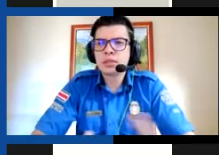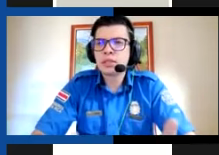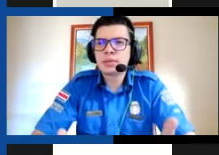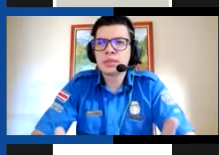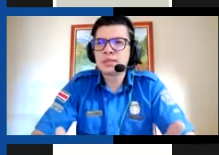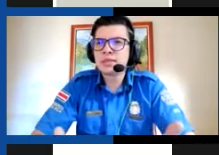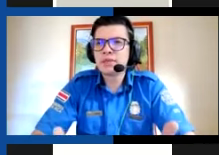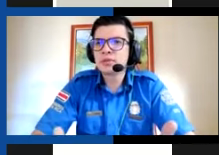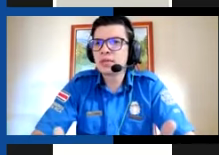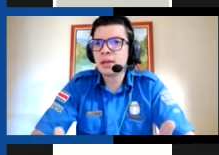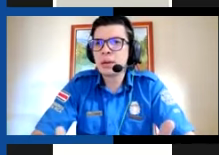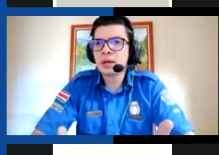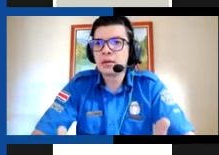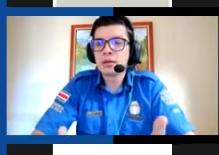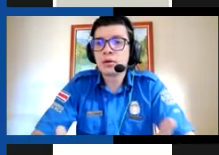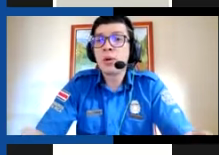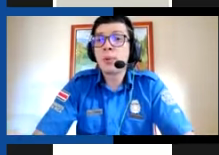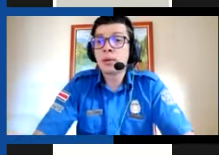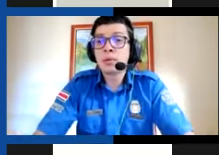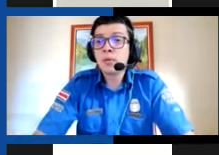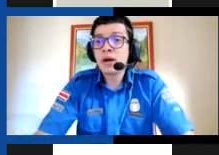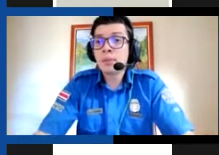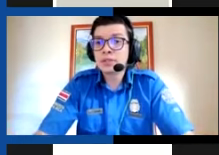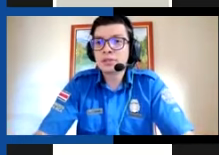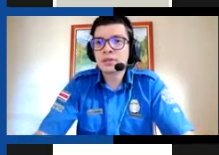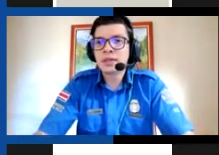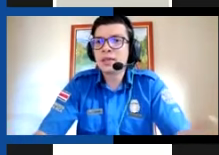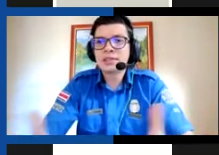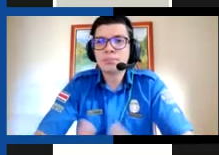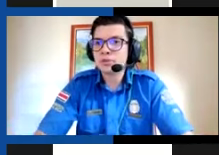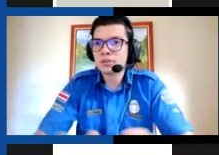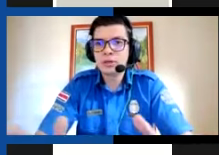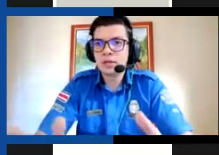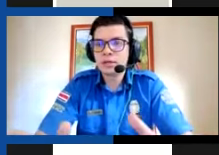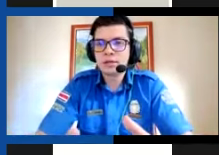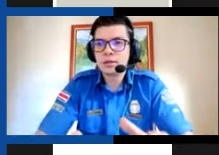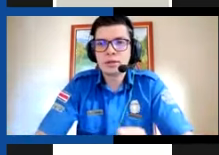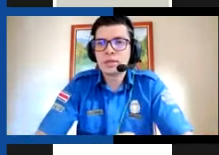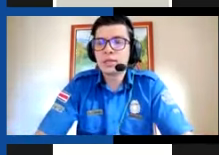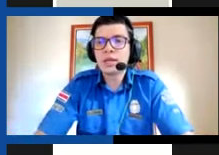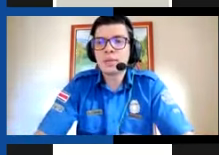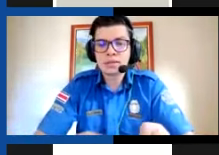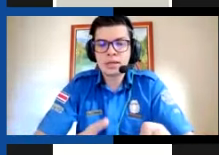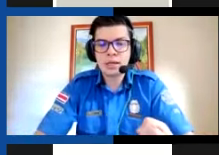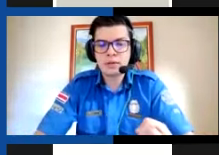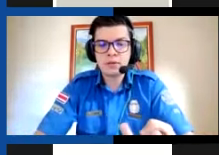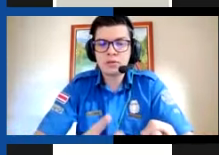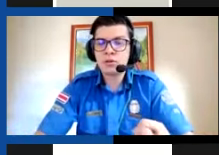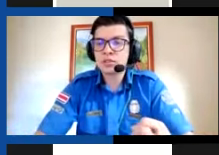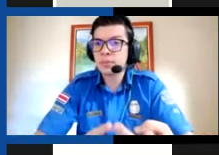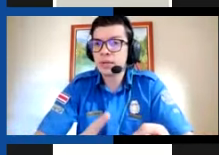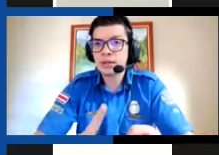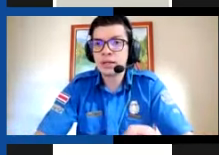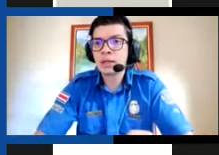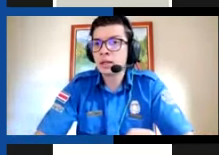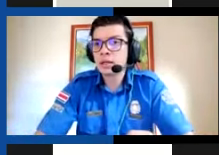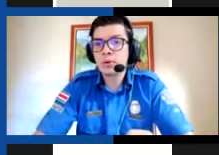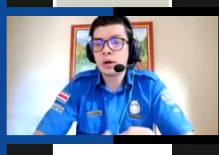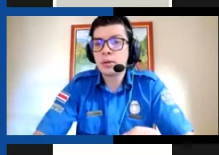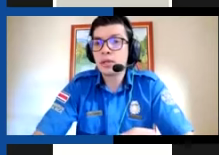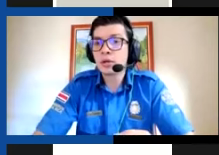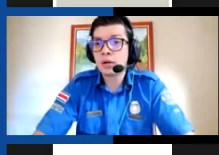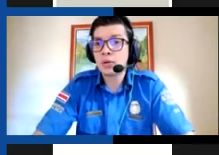pero pónganse a pensar si ese edificio se quema. ¿Cómo bajamos eso de ahí? Es imposible. Tiene que quemarse el edificio, el recipiente